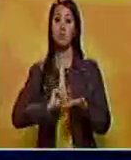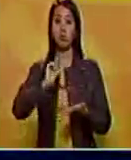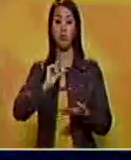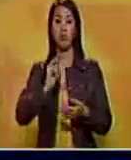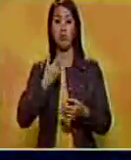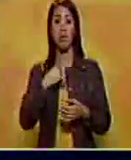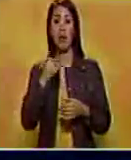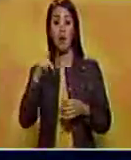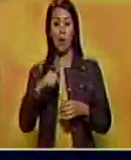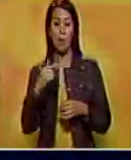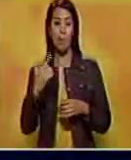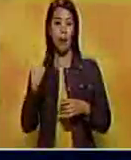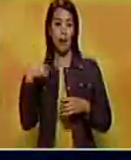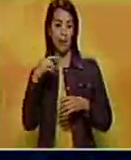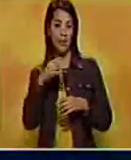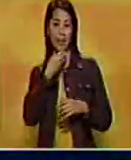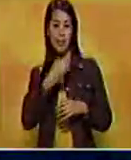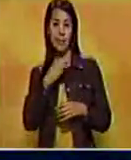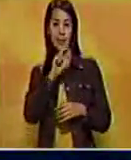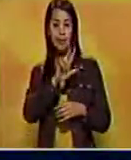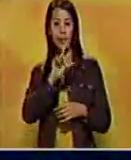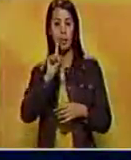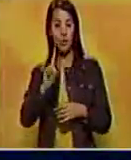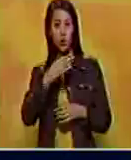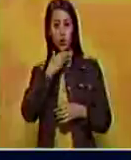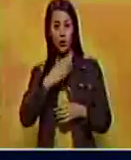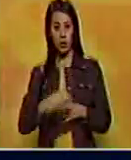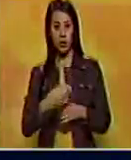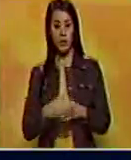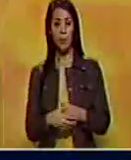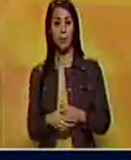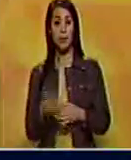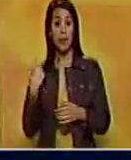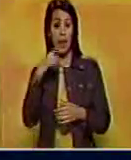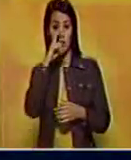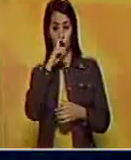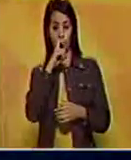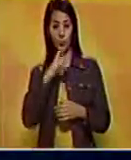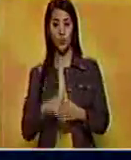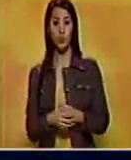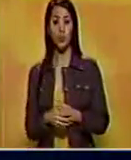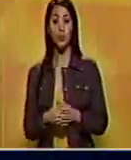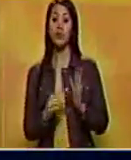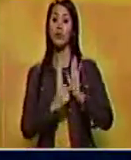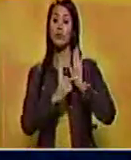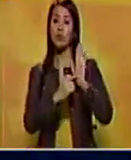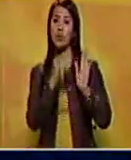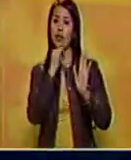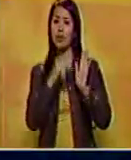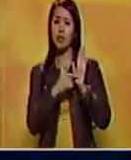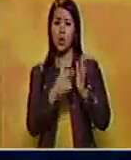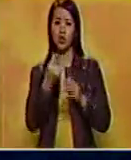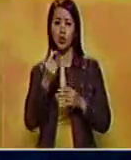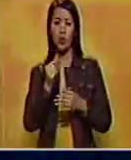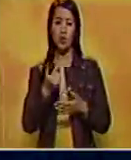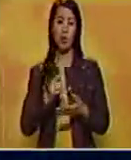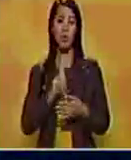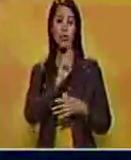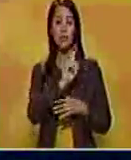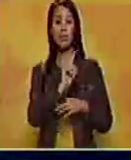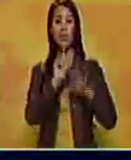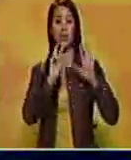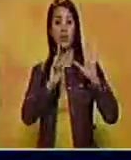el mensaje de fin de año transmitido el 31 de diciembre de 2017 en el que se precisó que el sueldo mínimo pasará de